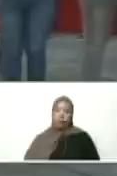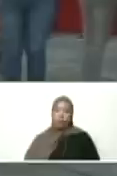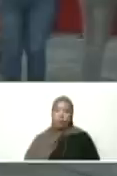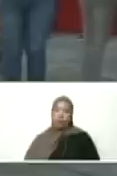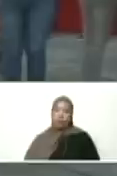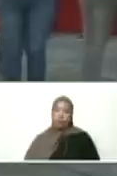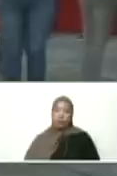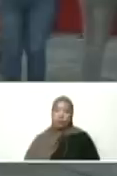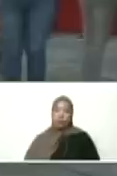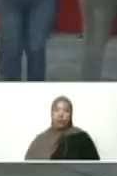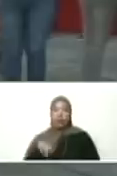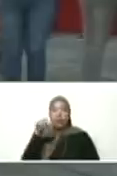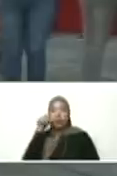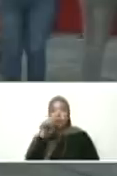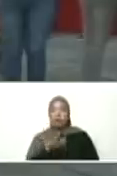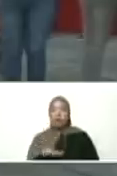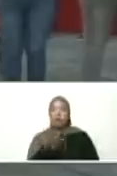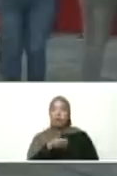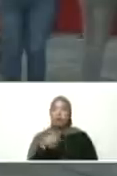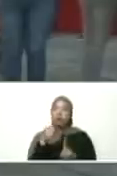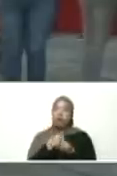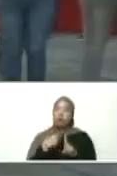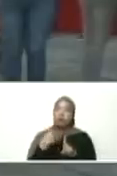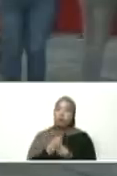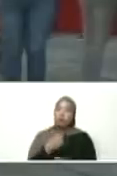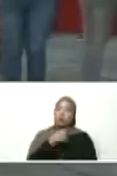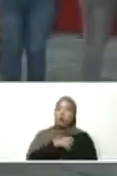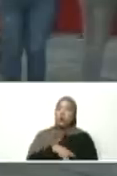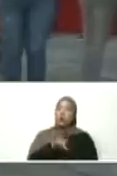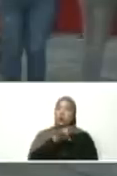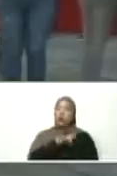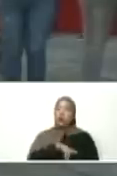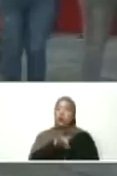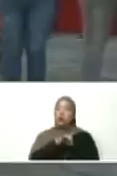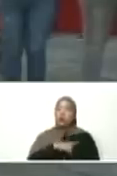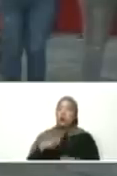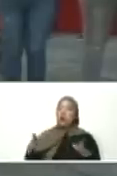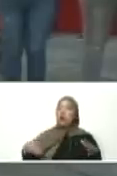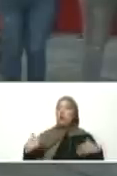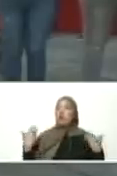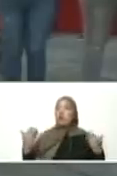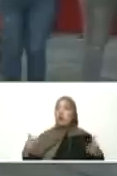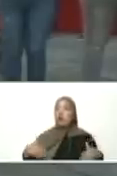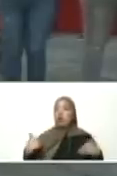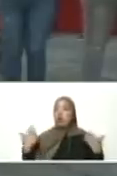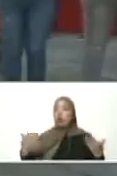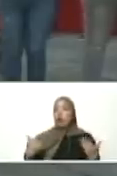presidente. Pueblo en sus luchas, en sus dolores, en sus esperanzas, en sus alegrías.